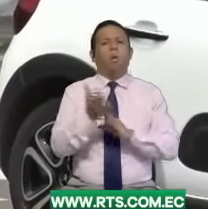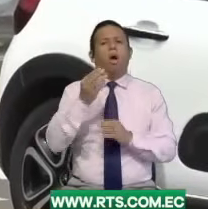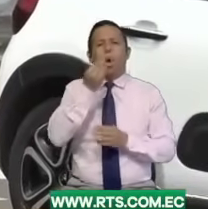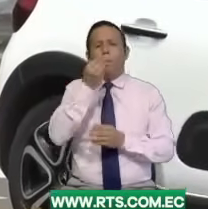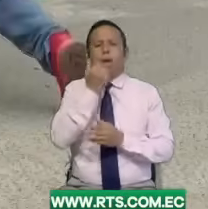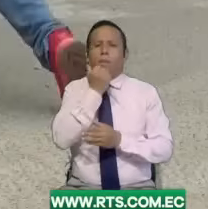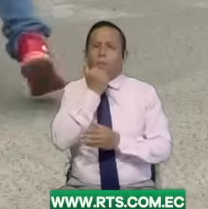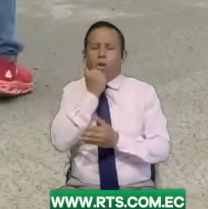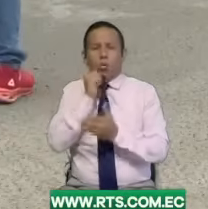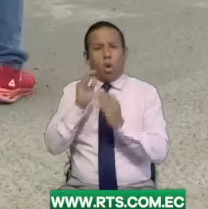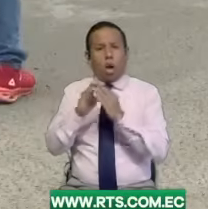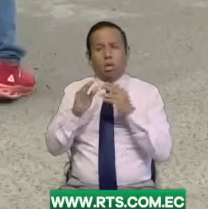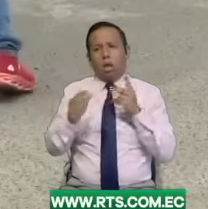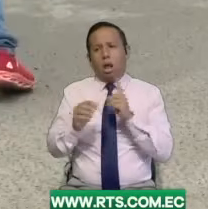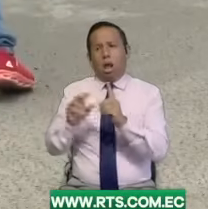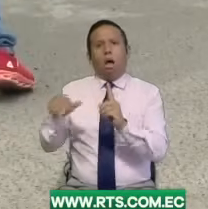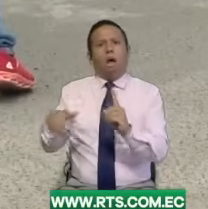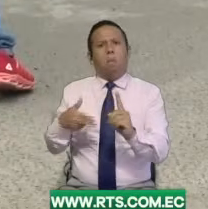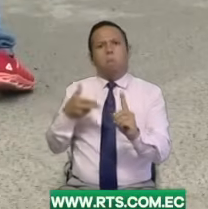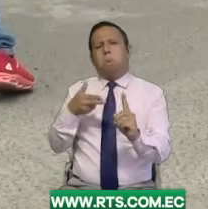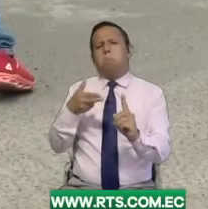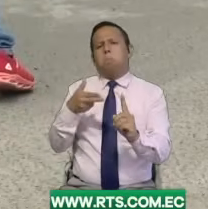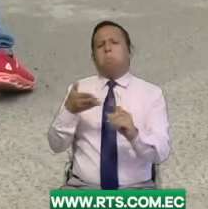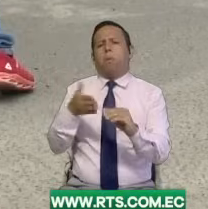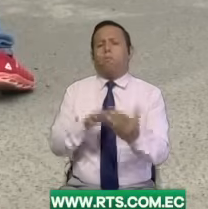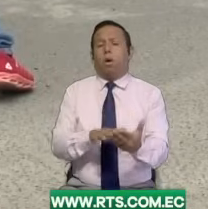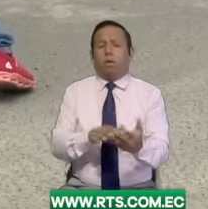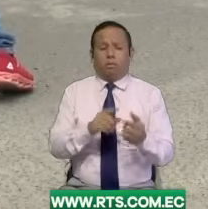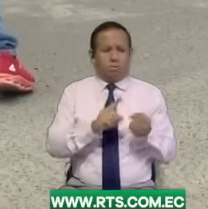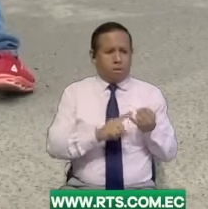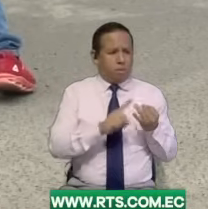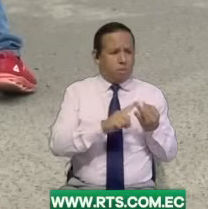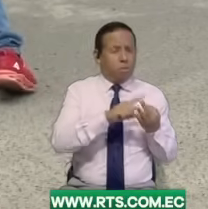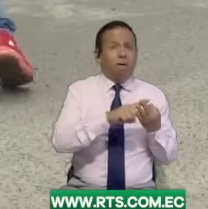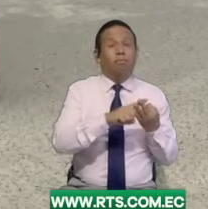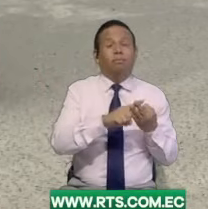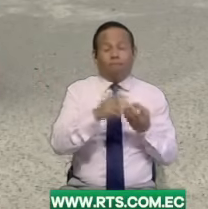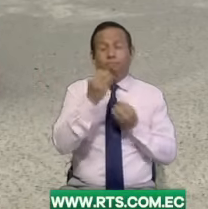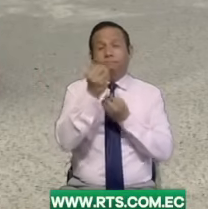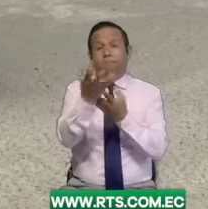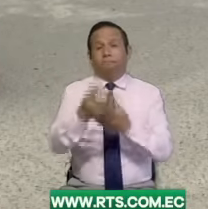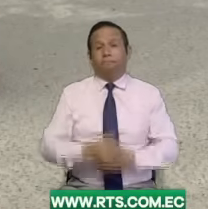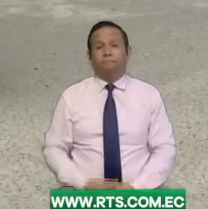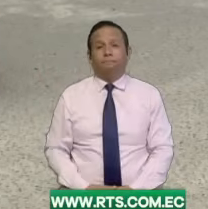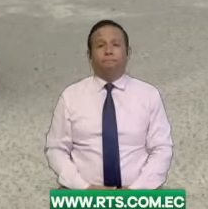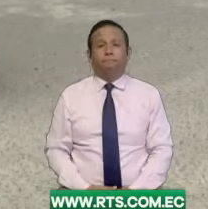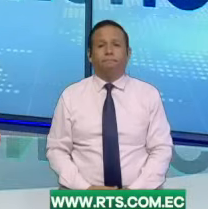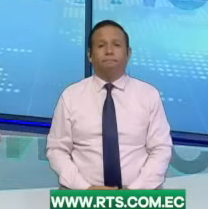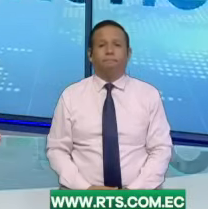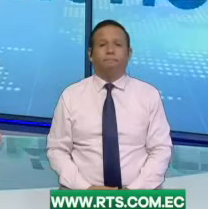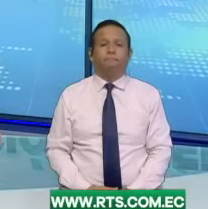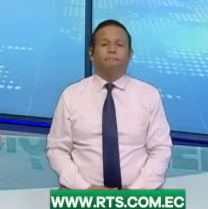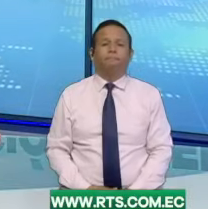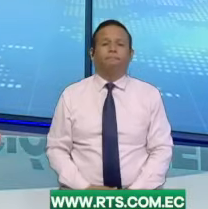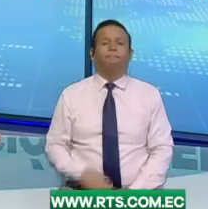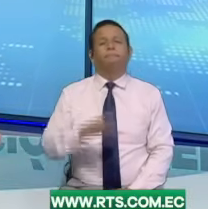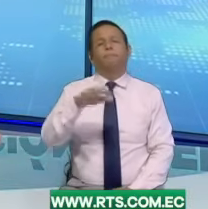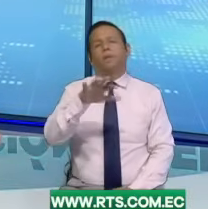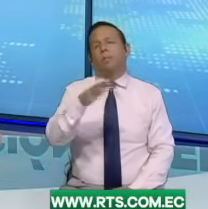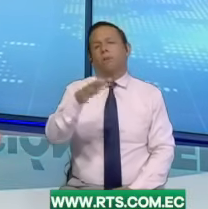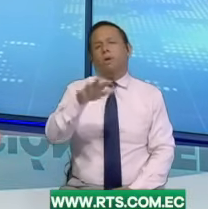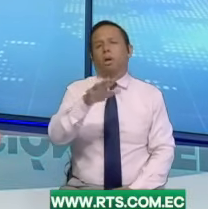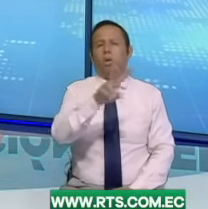victimado. Con cámaras de Eduardo García desde la provincia de Manabí, informó Wendy Delgado. Cerca de